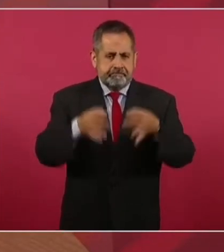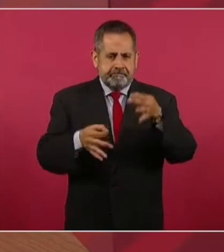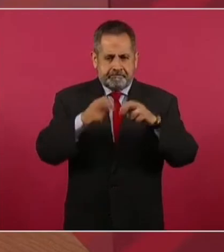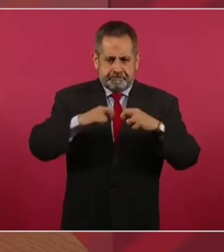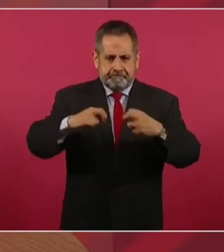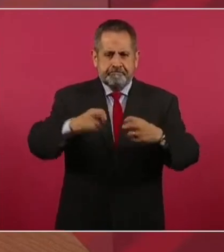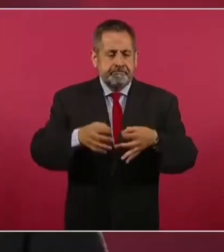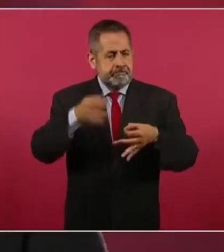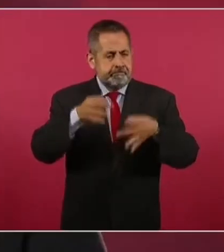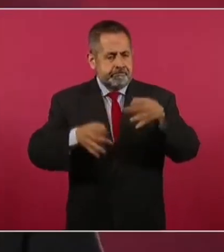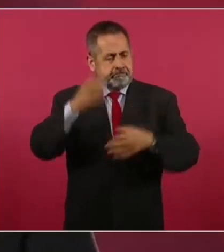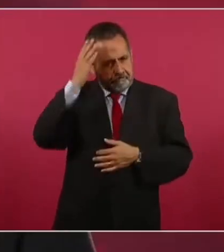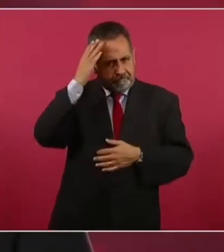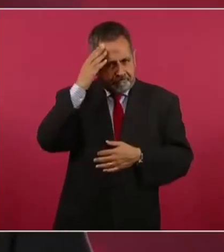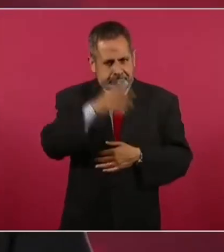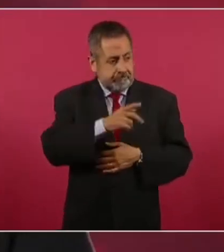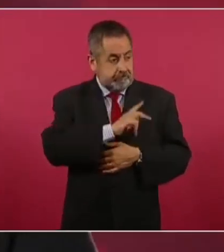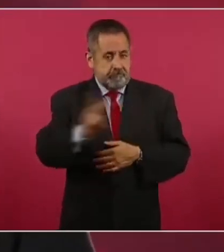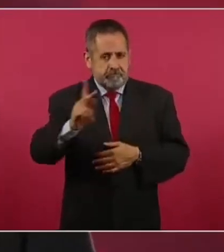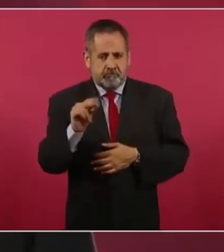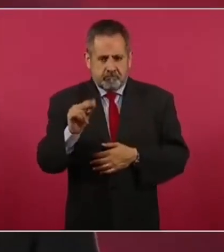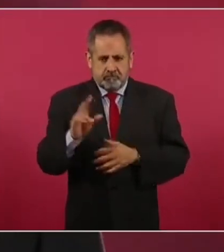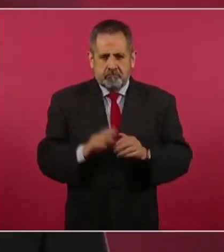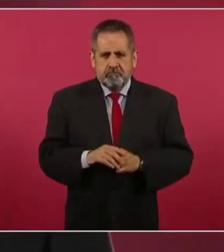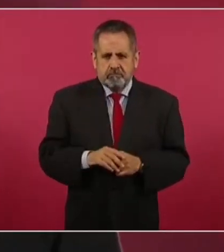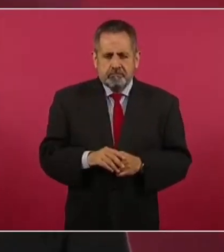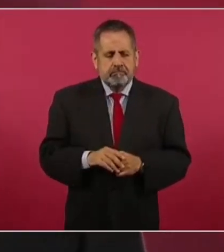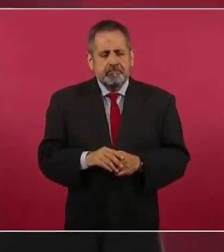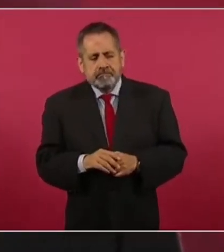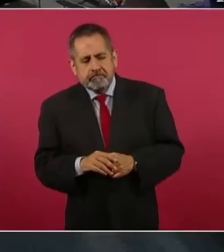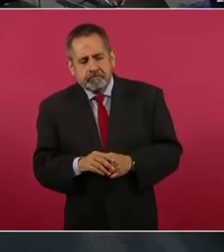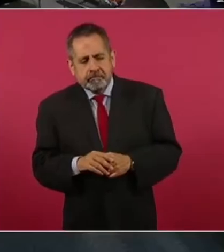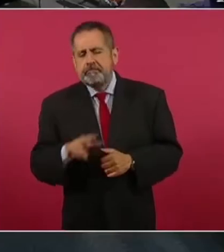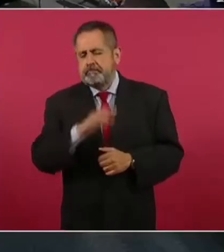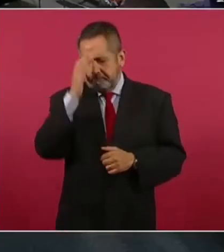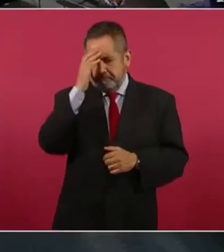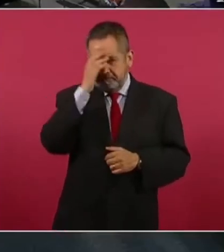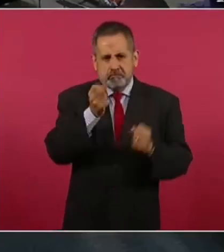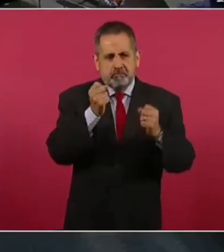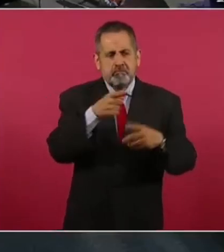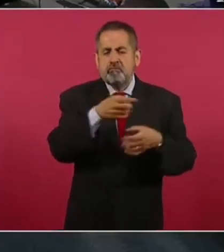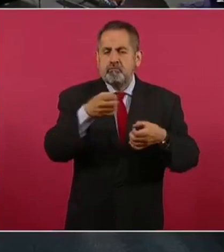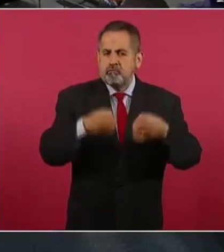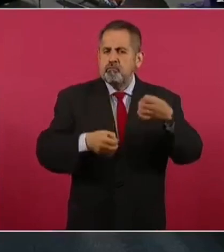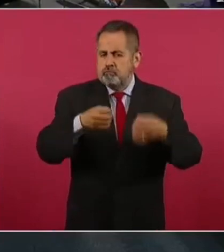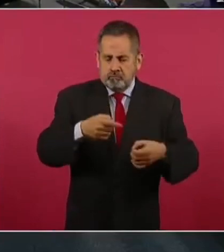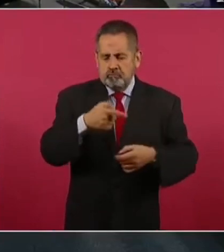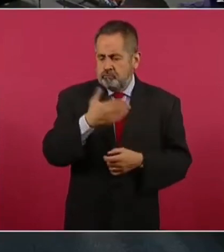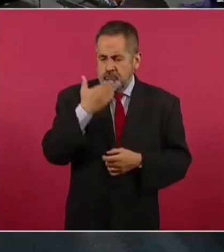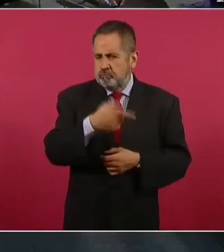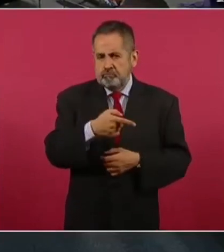magistrados, ministros, no generalizo, incluso reconozco que hay muchos jueces